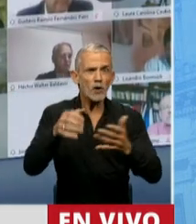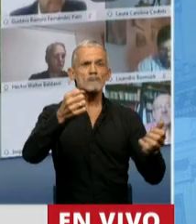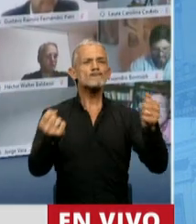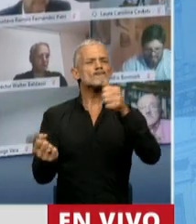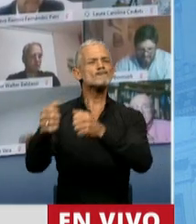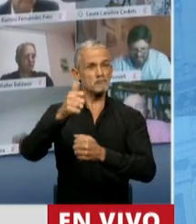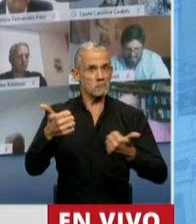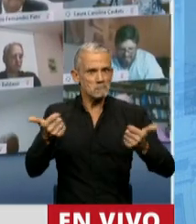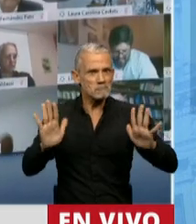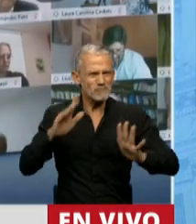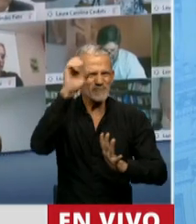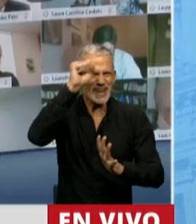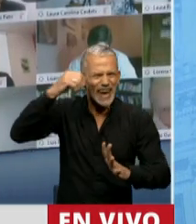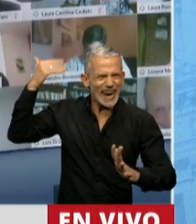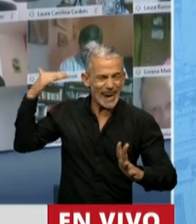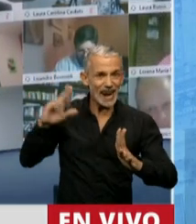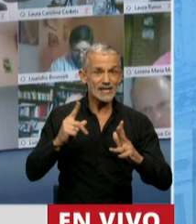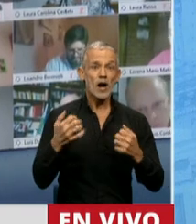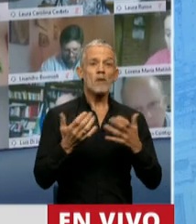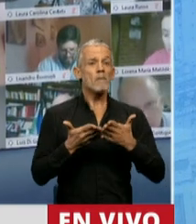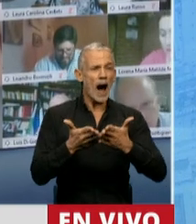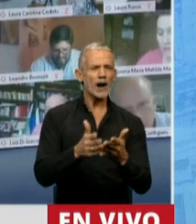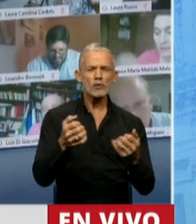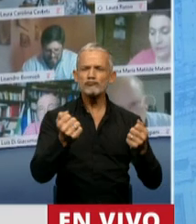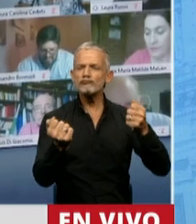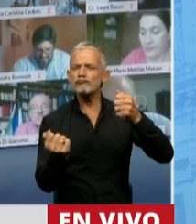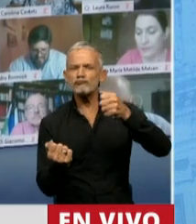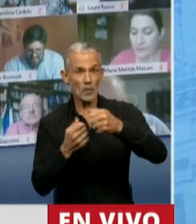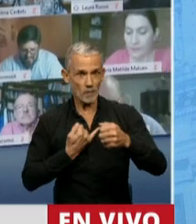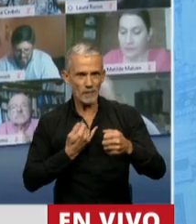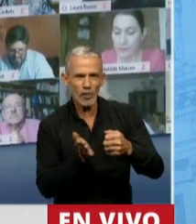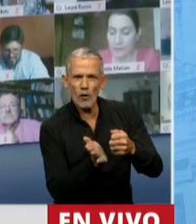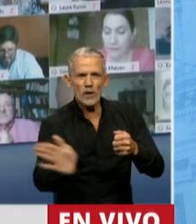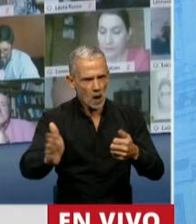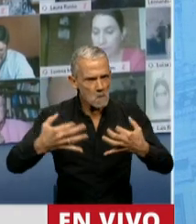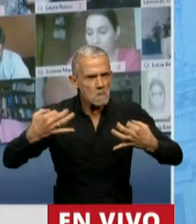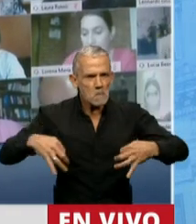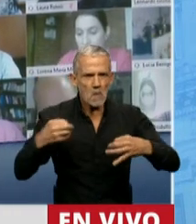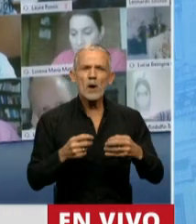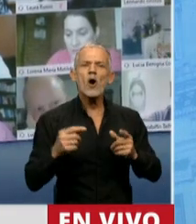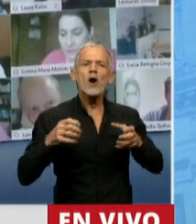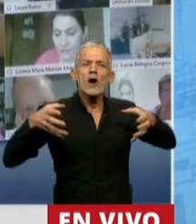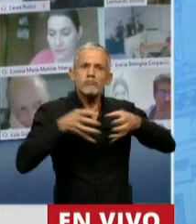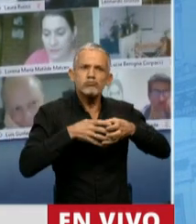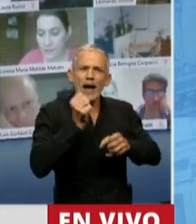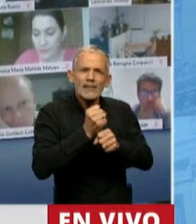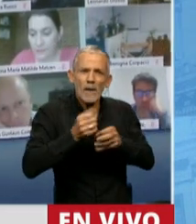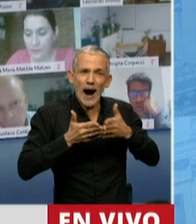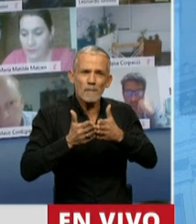rumbo que toma el barco las direcciones del barco la toman este por voto de de la tripulación